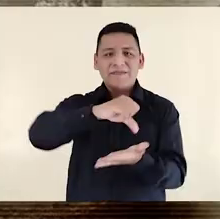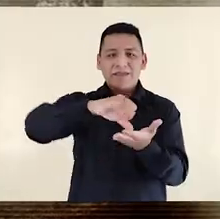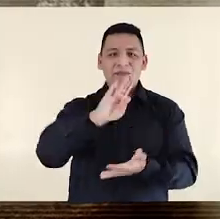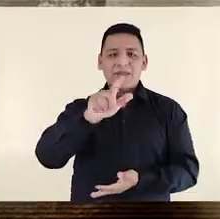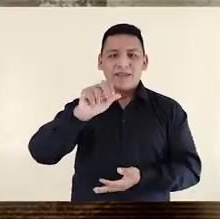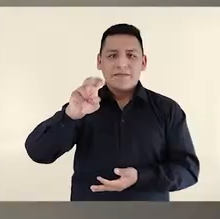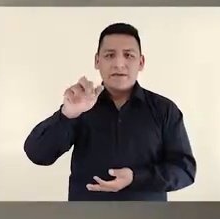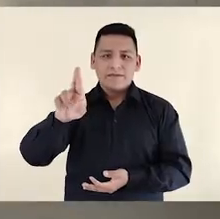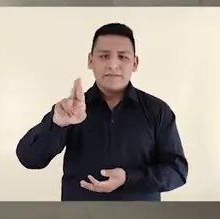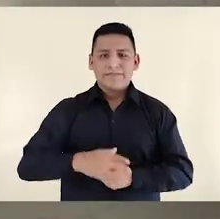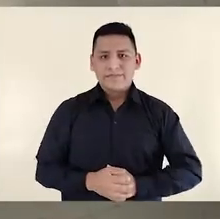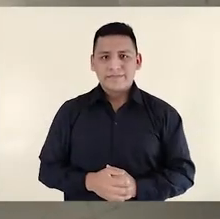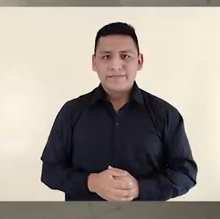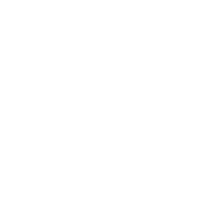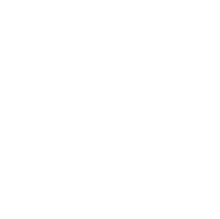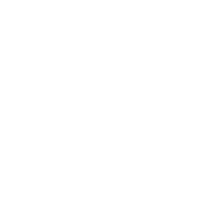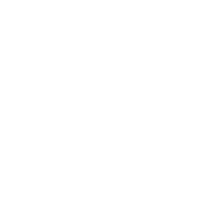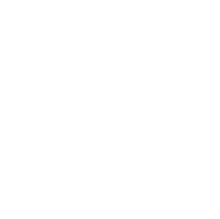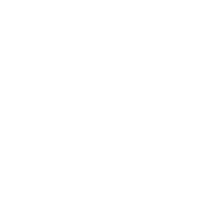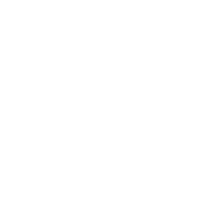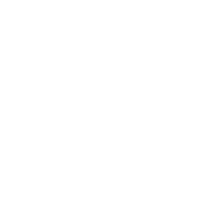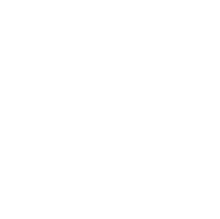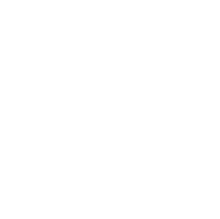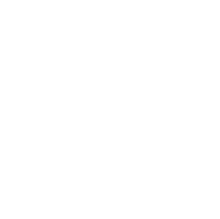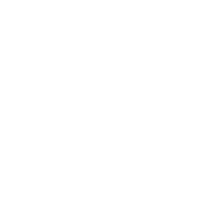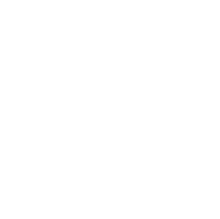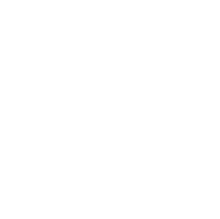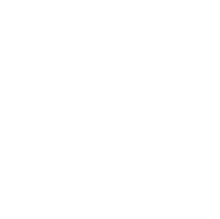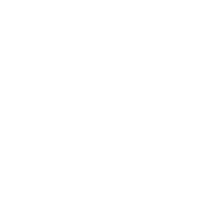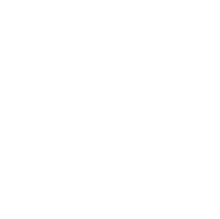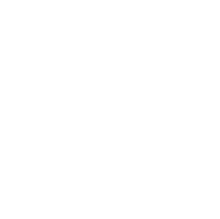historia del Perú. Plaza Bolívar, nuestra Lima del Bicentenario.